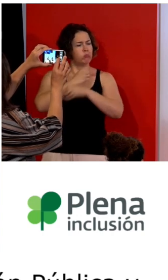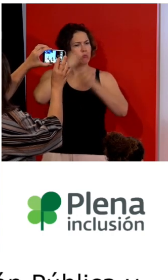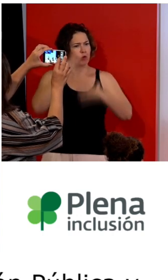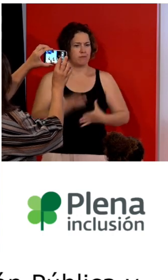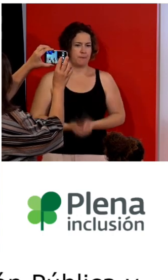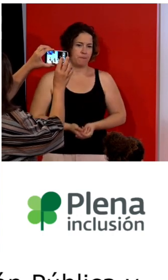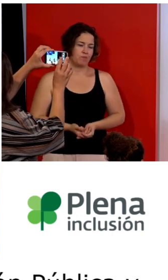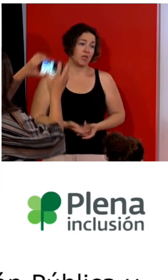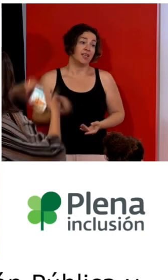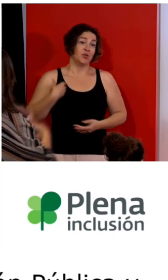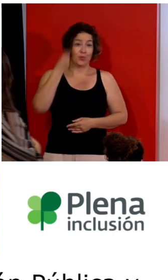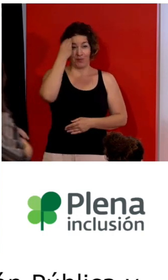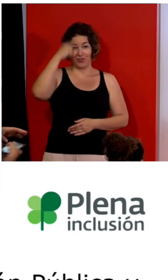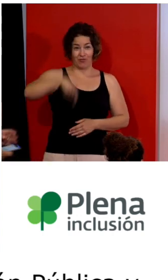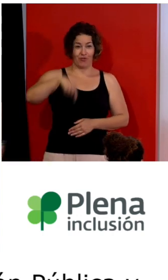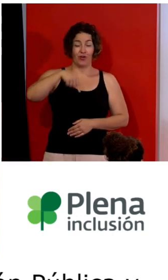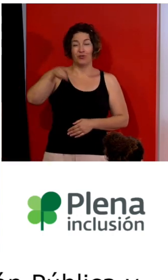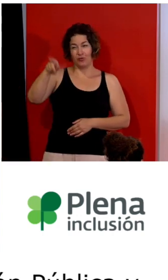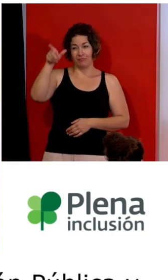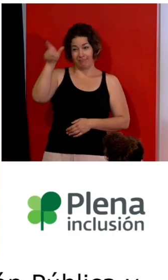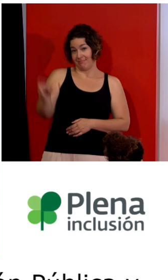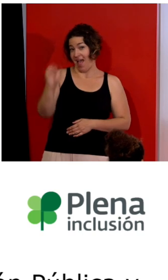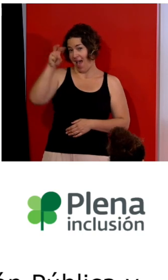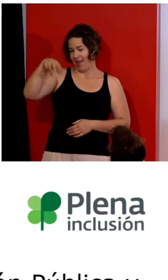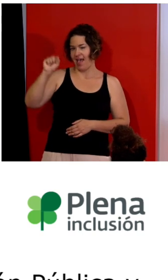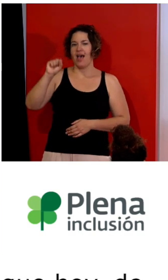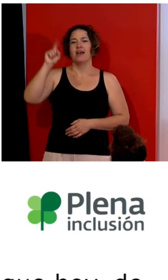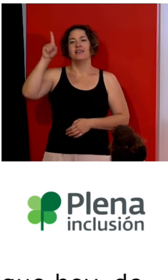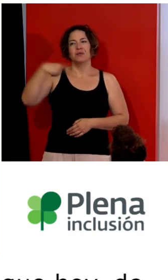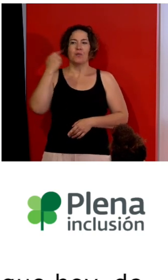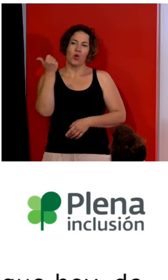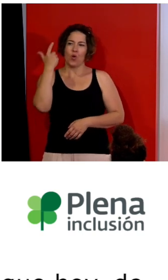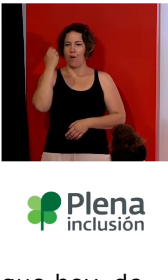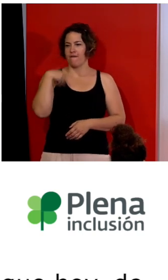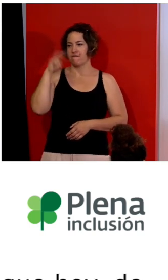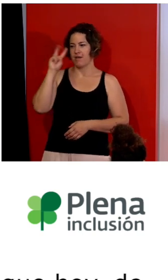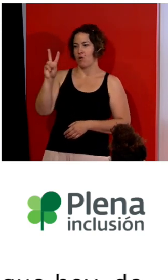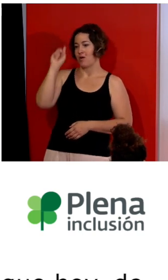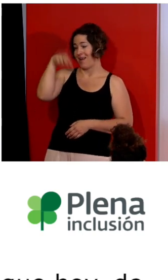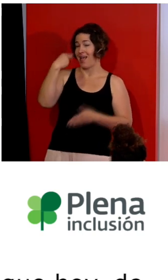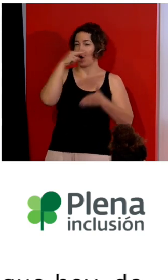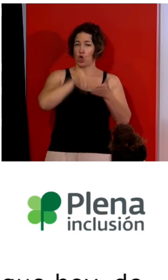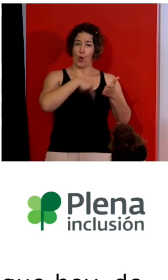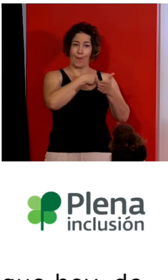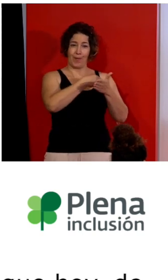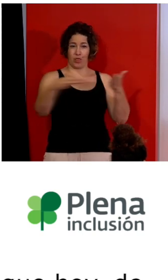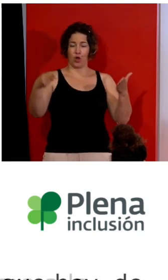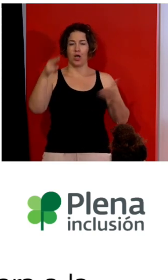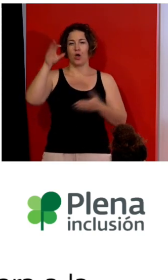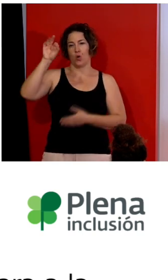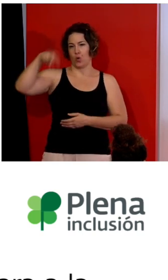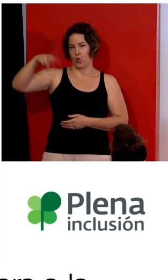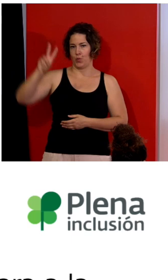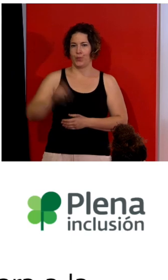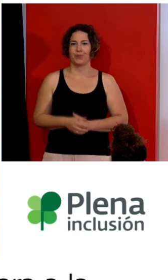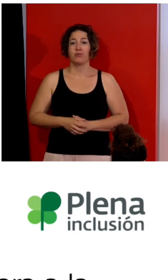Y yo creo que hoy, de alguna forma, tú también le pones cara a la Convención de Naciones Unidas,